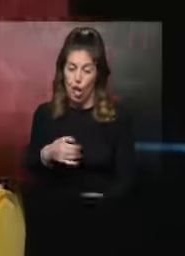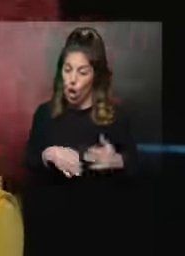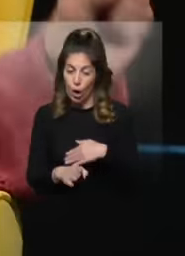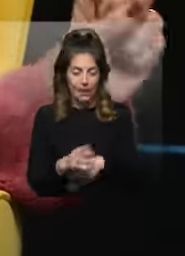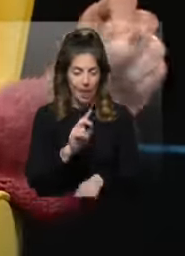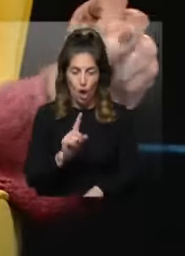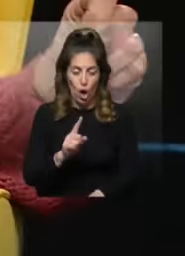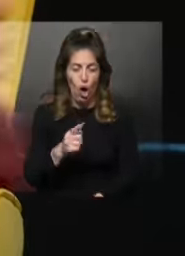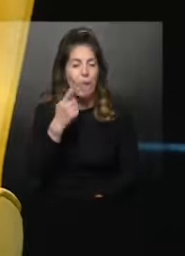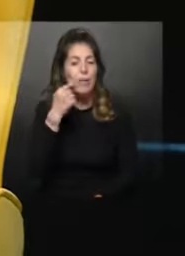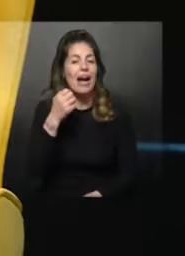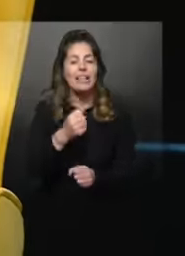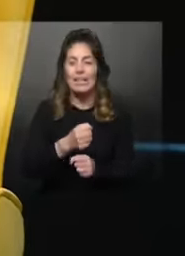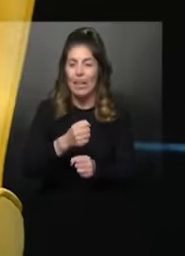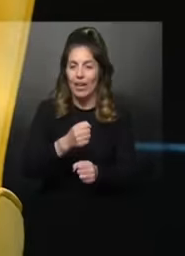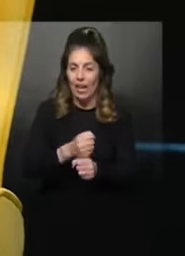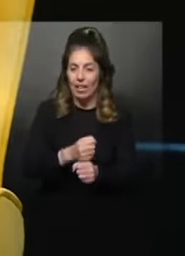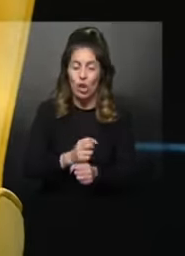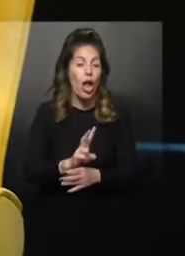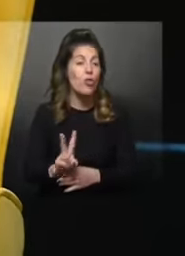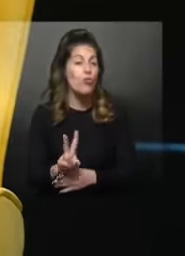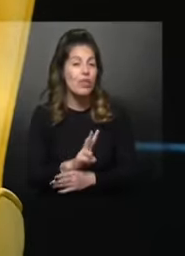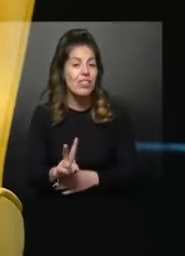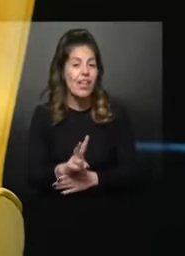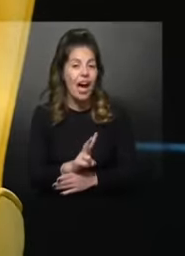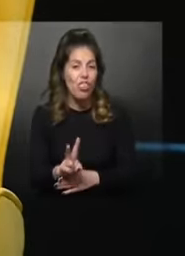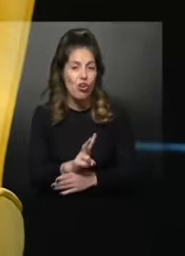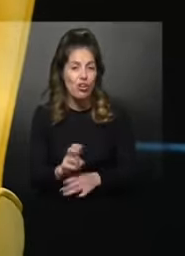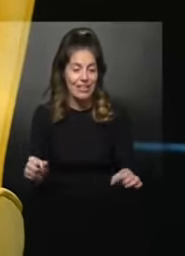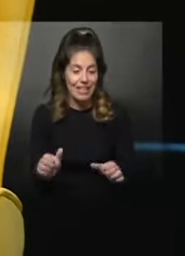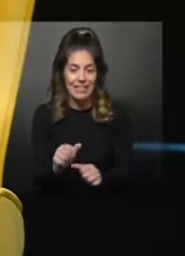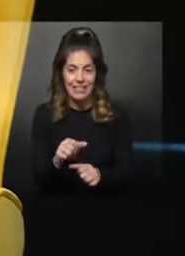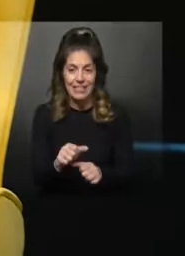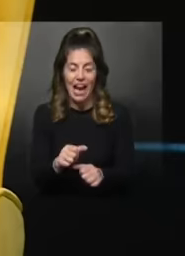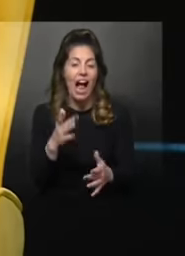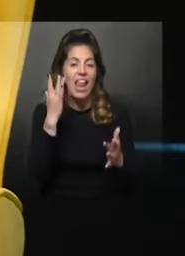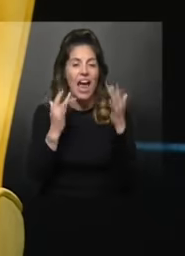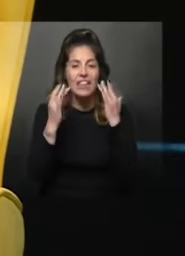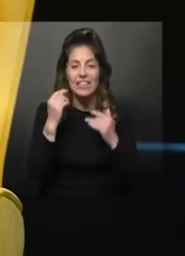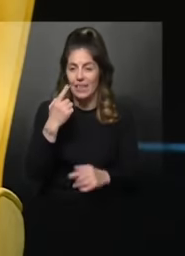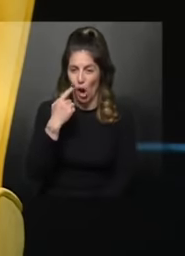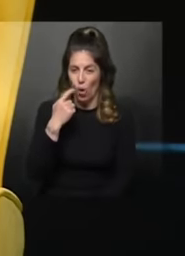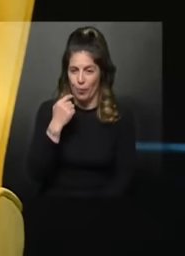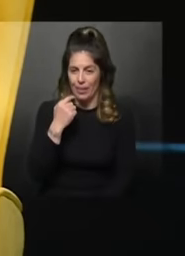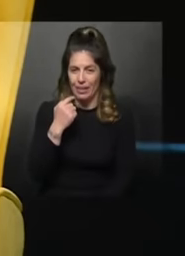papá que está trabajando. Es decir, el cuidado, la guardia que se hacía al artista que es varón.